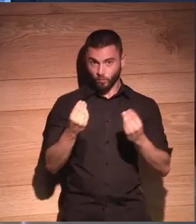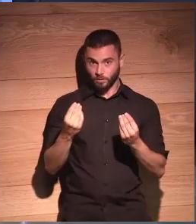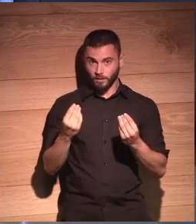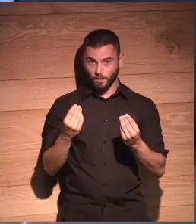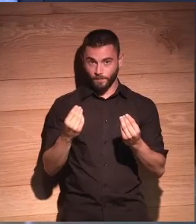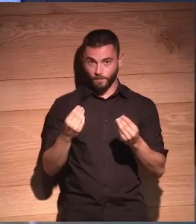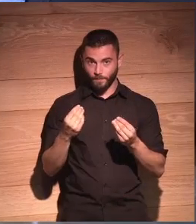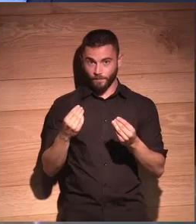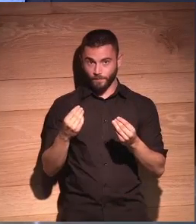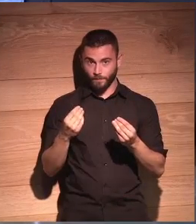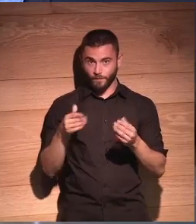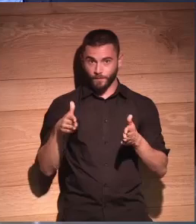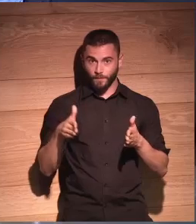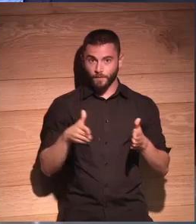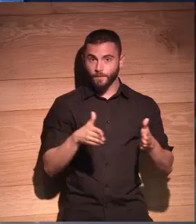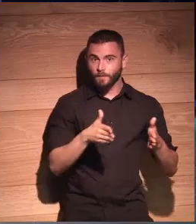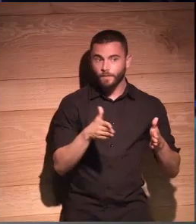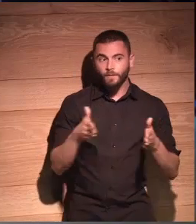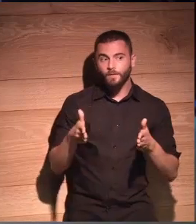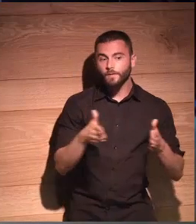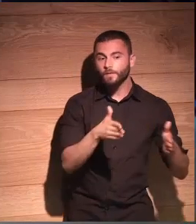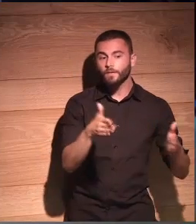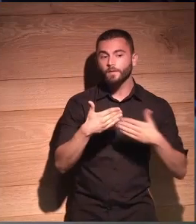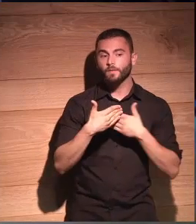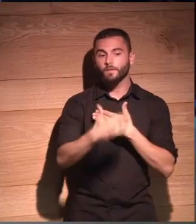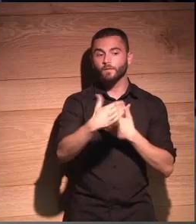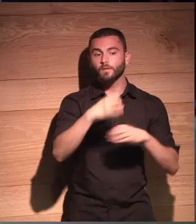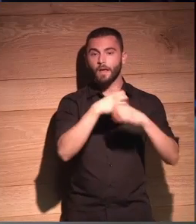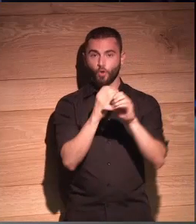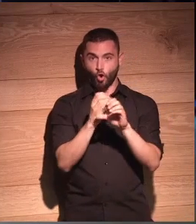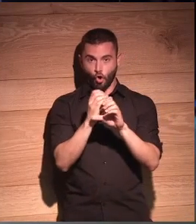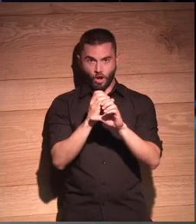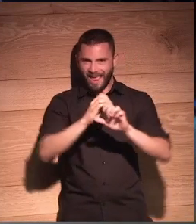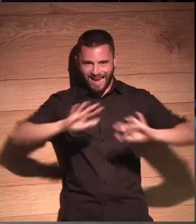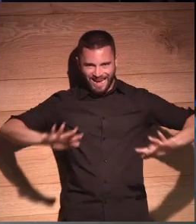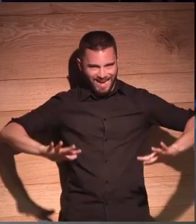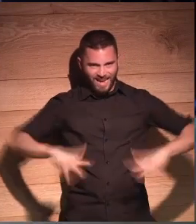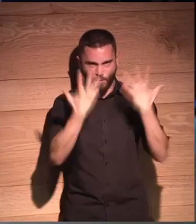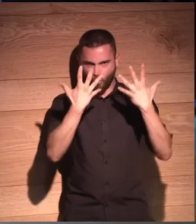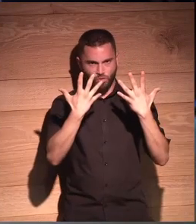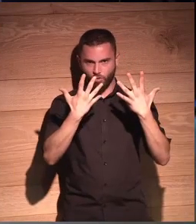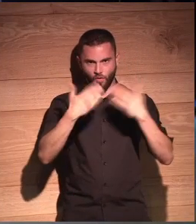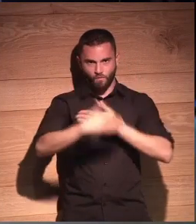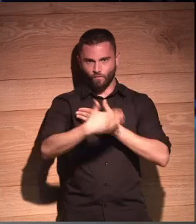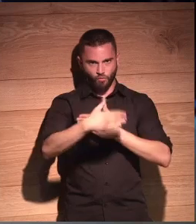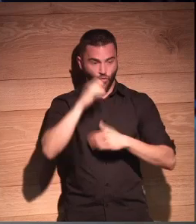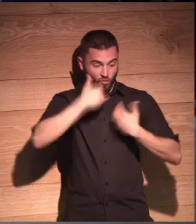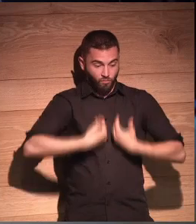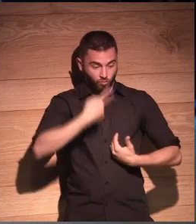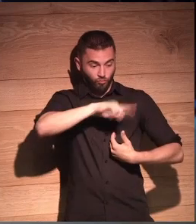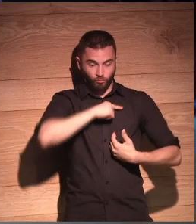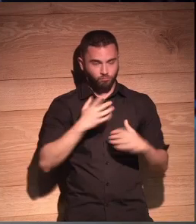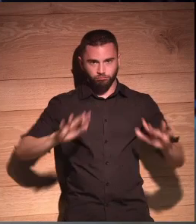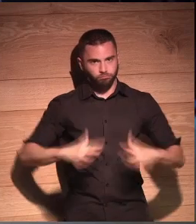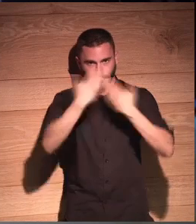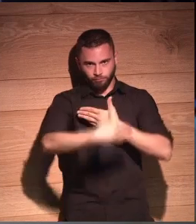en el camino hacia donde se está dirigiendo la ciencia del futuro, que es la biología. O sea, la biología va a revolucionar el futuro de los seres humanos. O